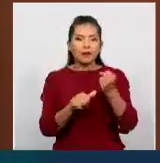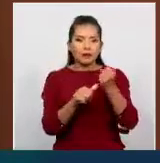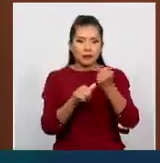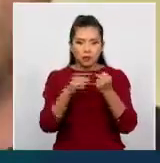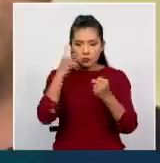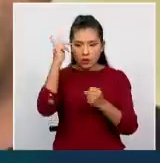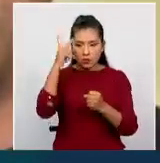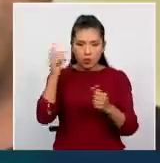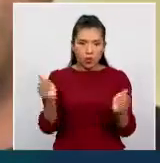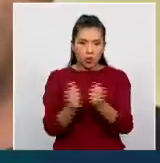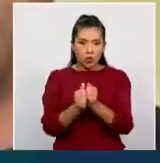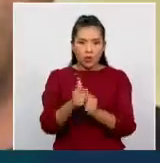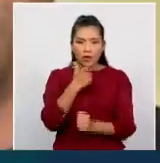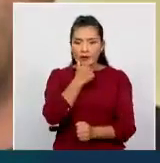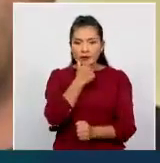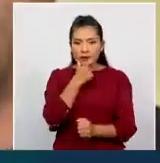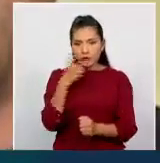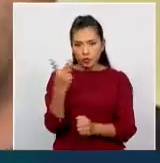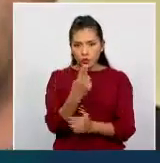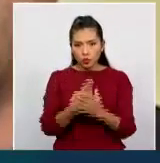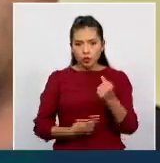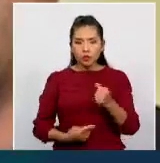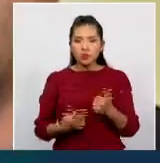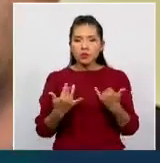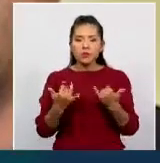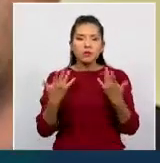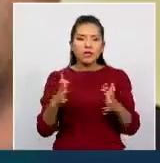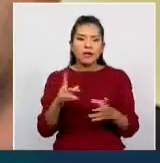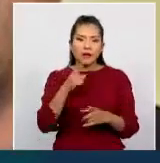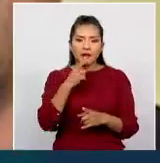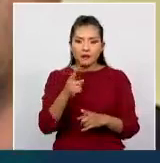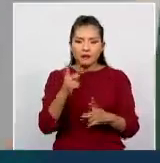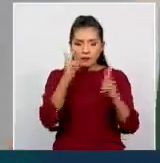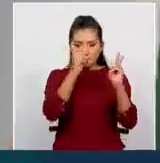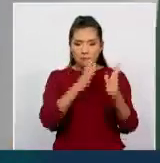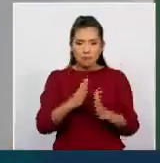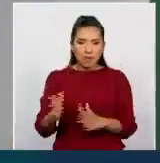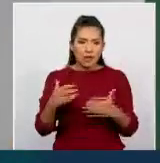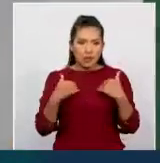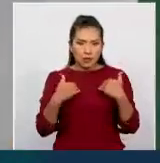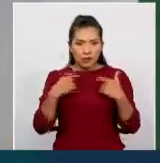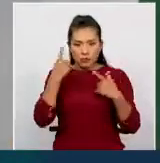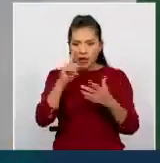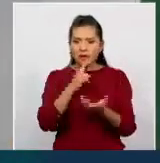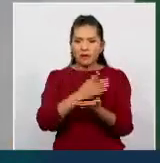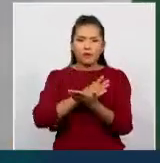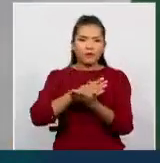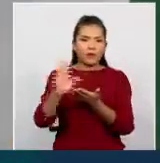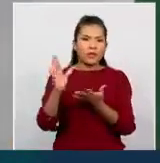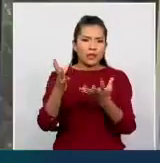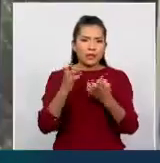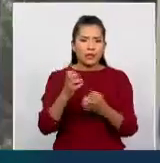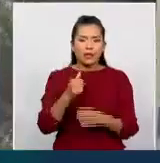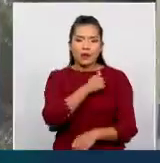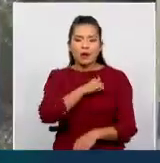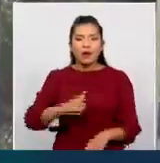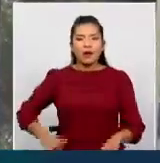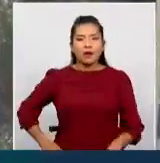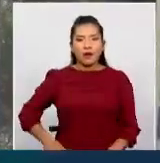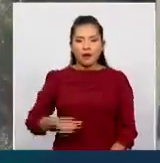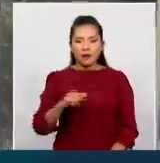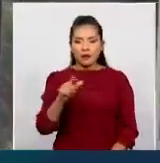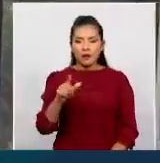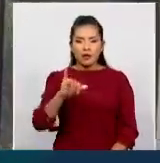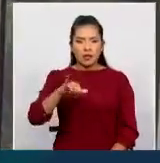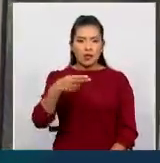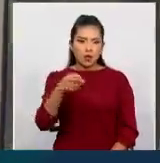del gobernador Luis Fernando Camacho, quienes supuestamente tienen un plan de revocatorio contra el alcalde Johnny Fernández. Walter Chávez ha